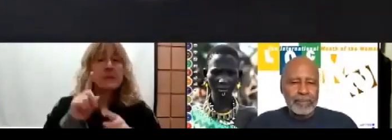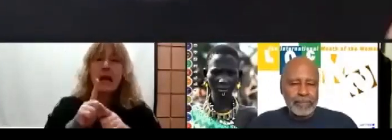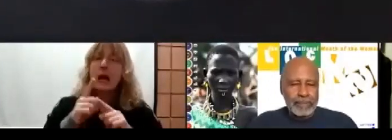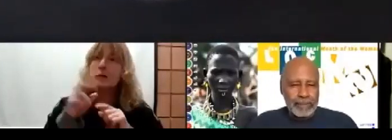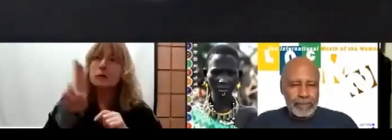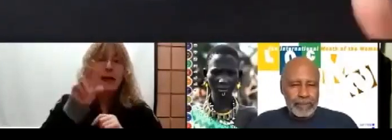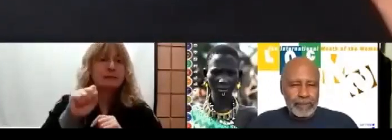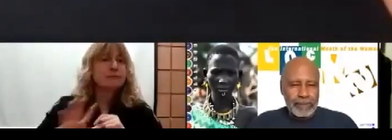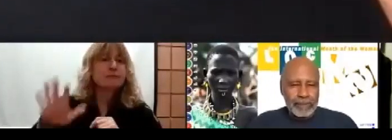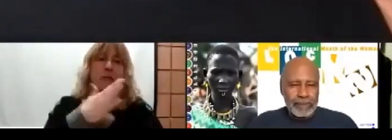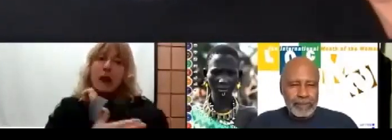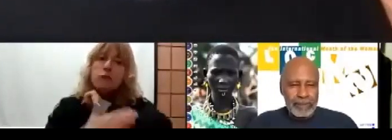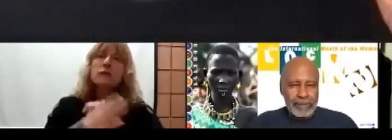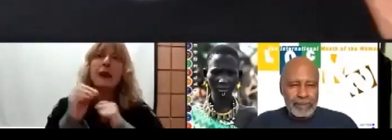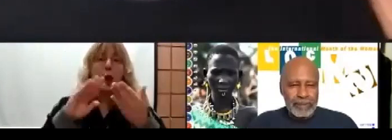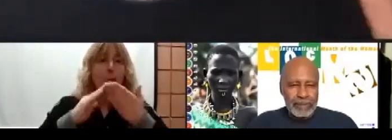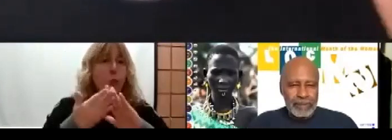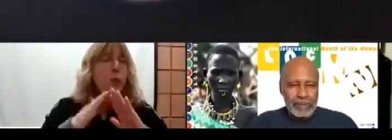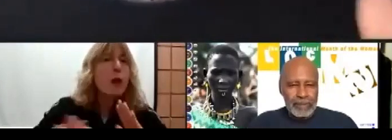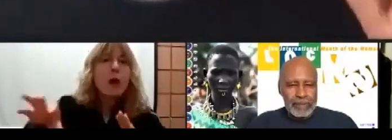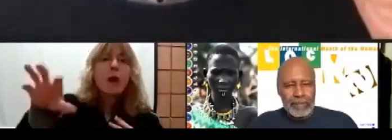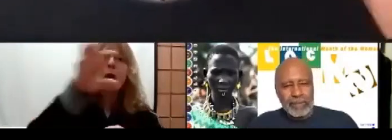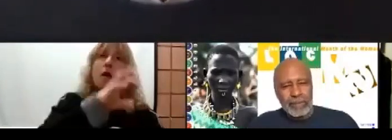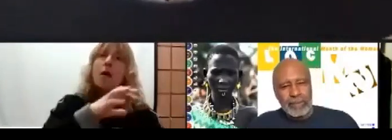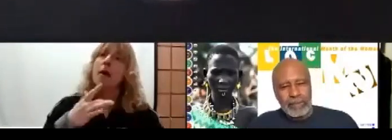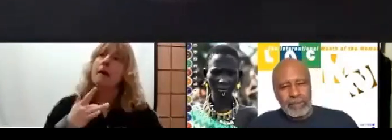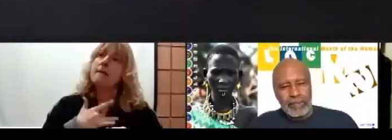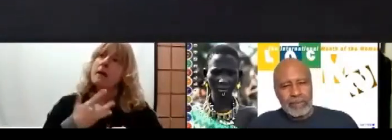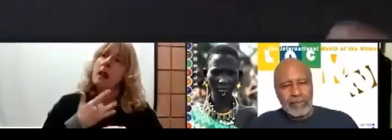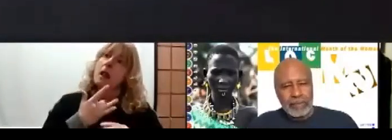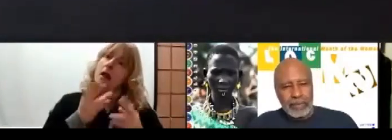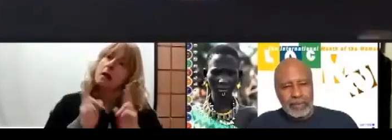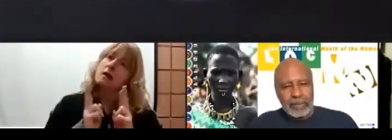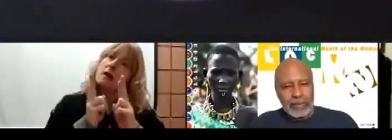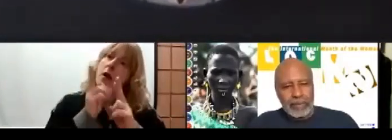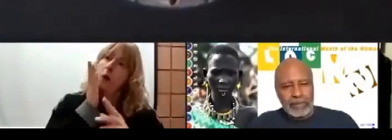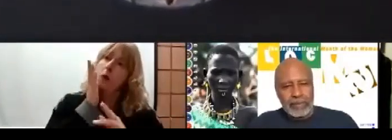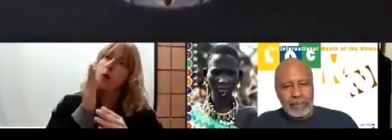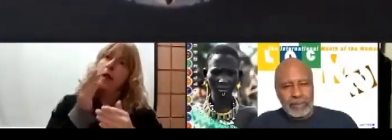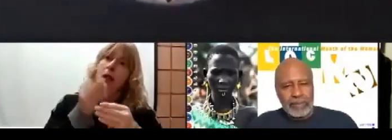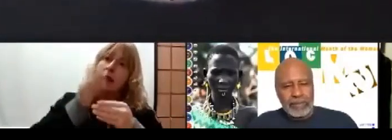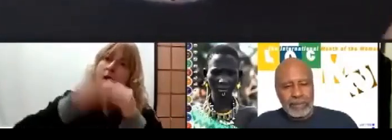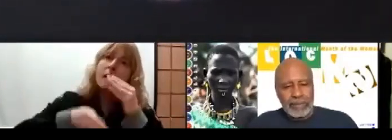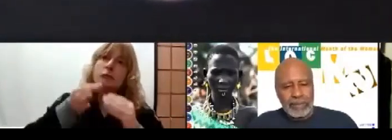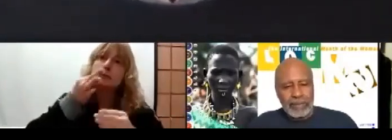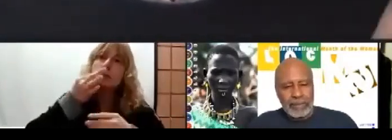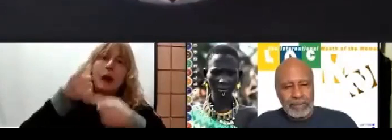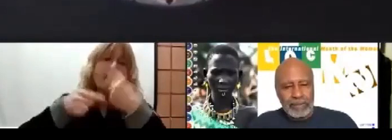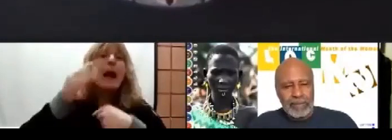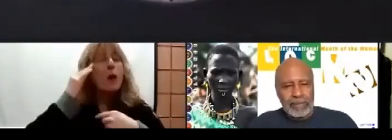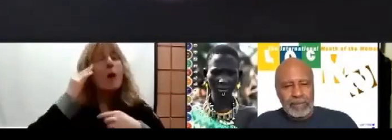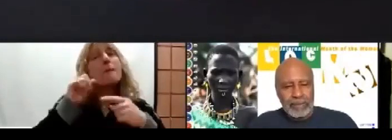gracias gracias por tenerme sé que esto es serio y